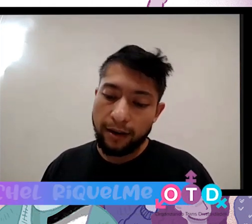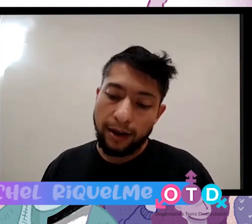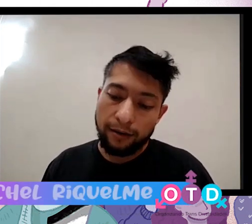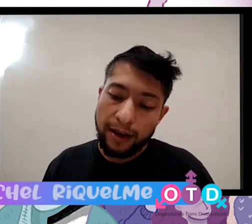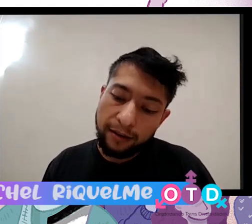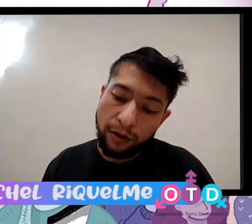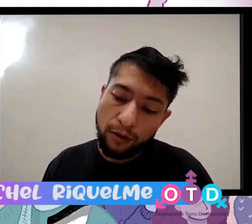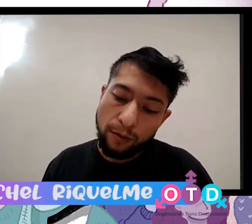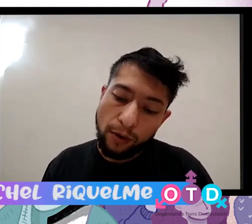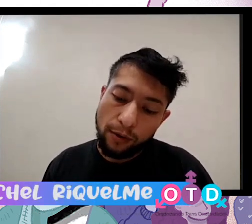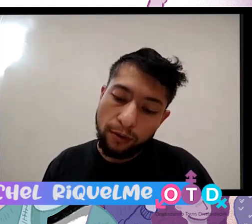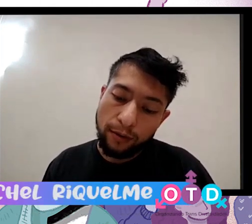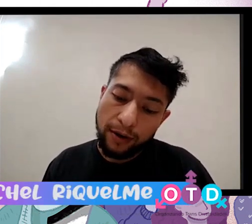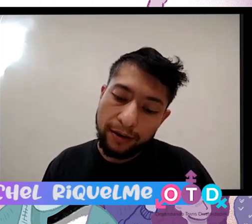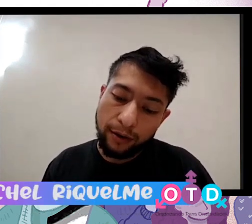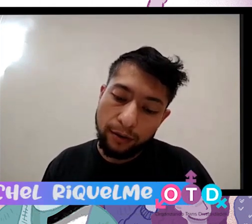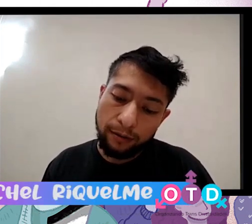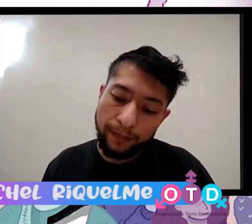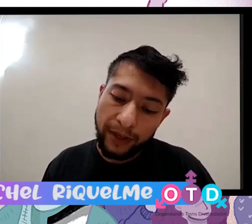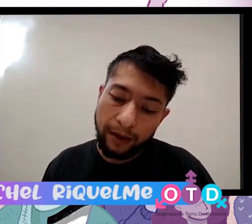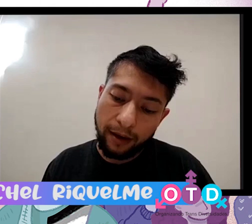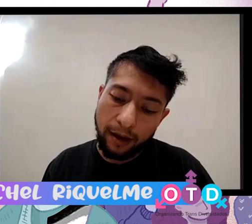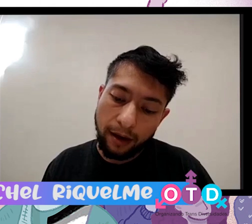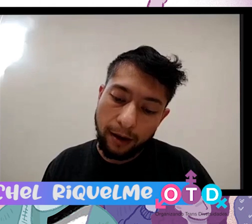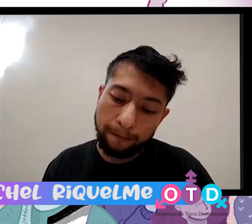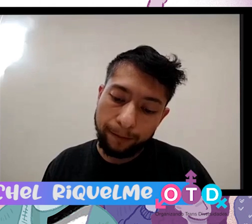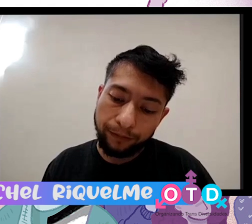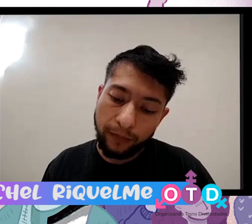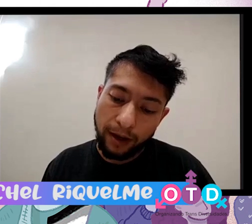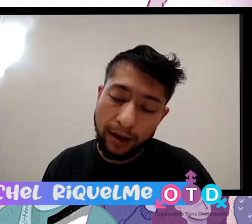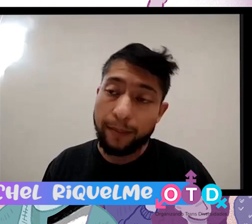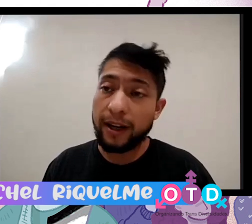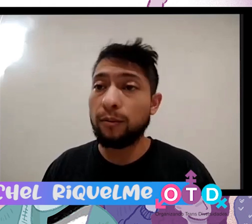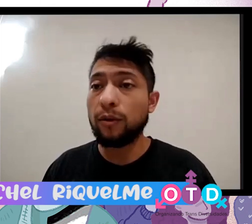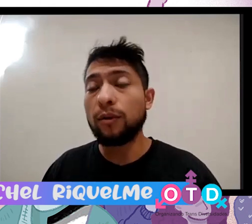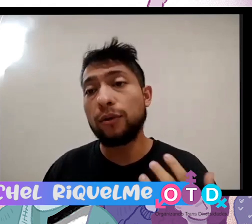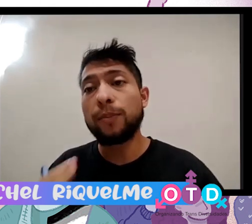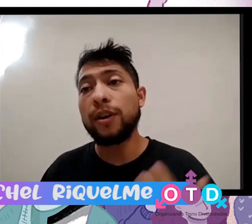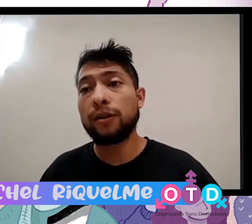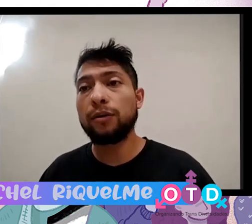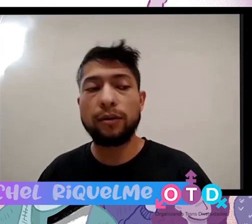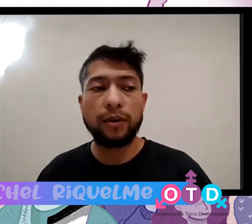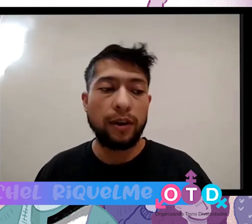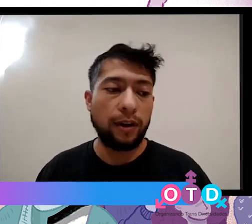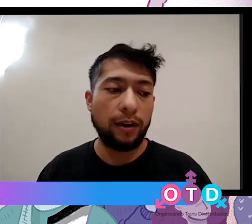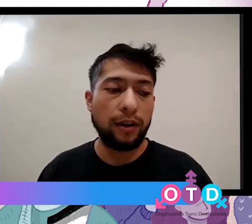Entonces OTD en ese sentido como una organización que ampara como otros